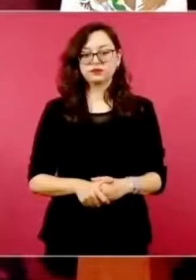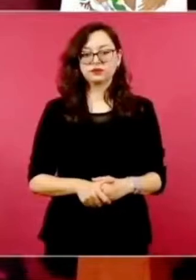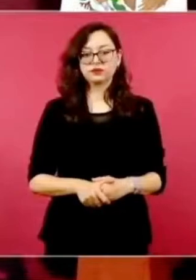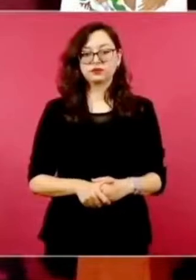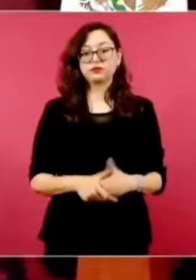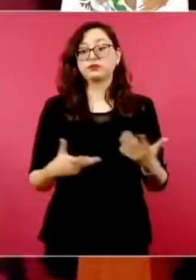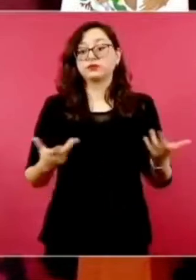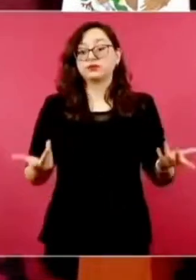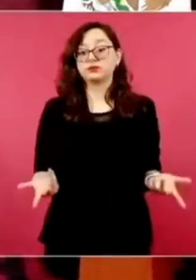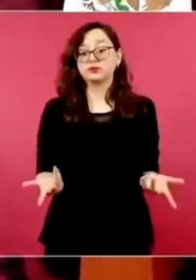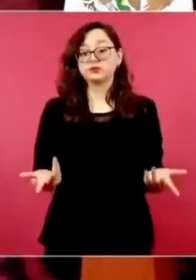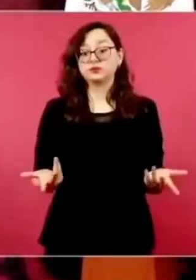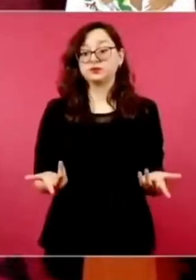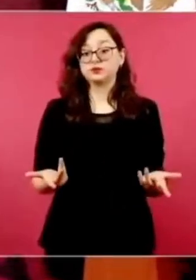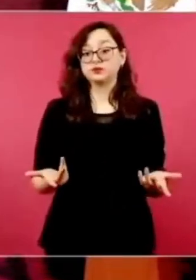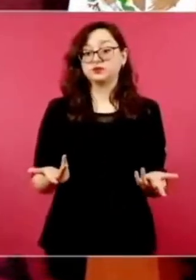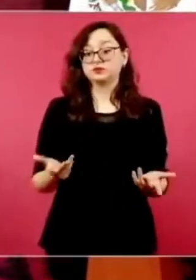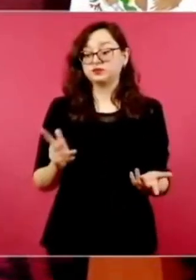proceso que antes era